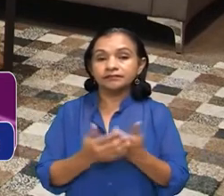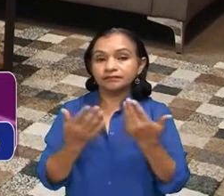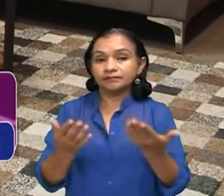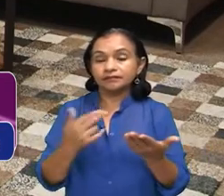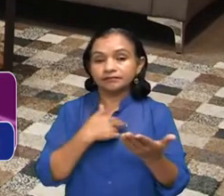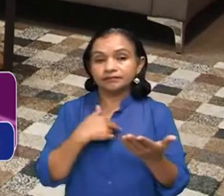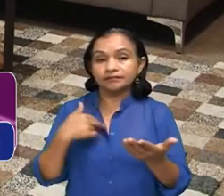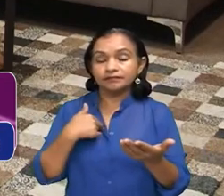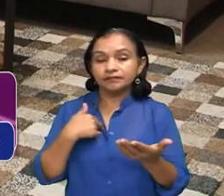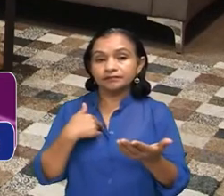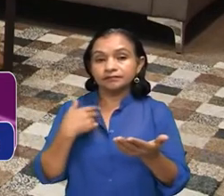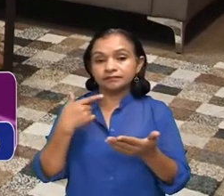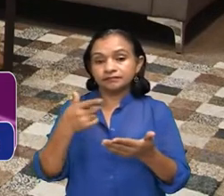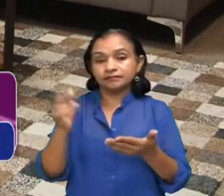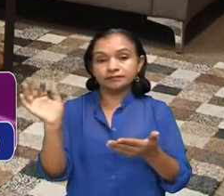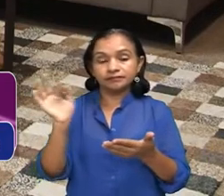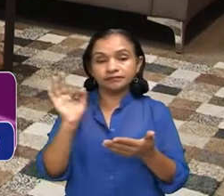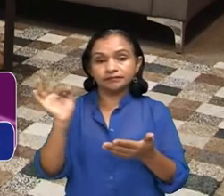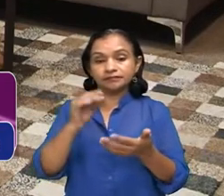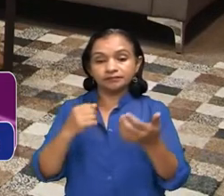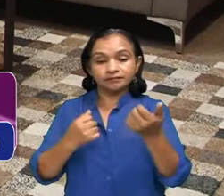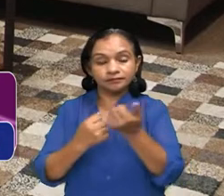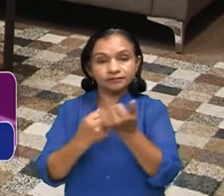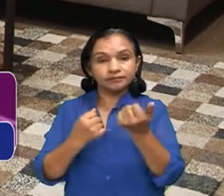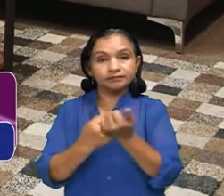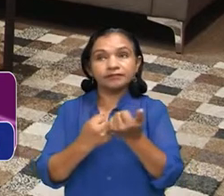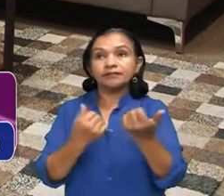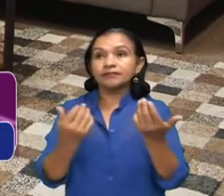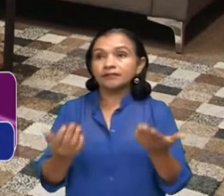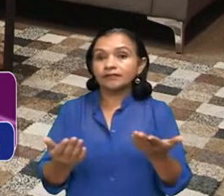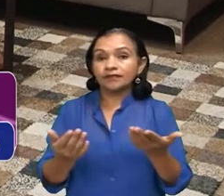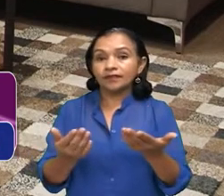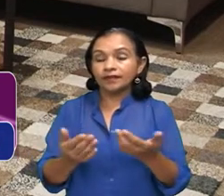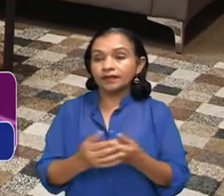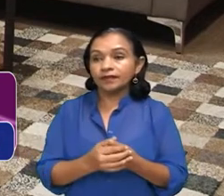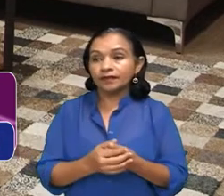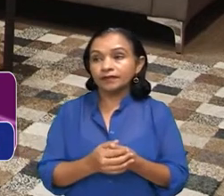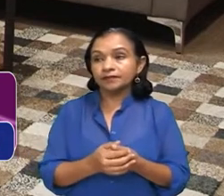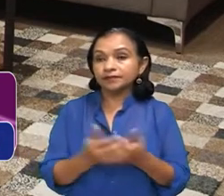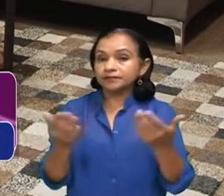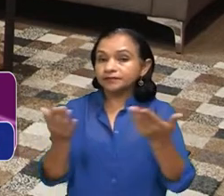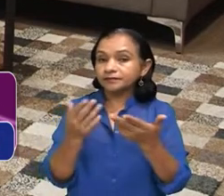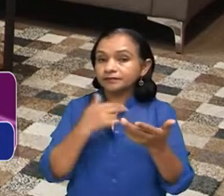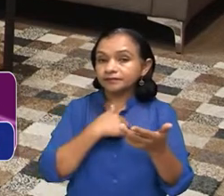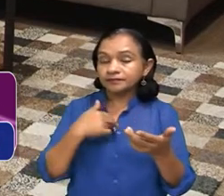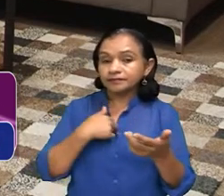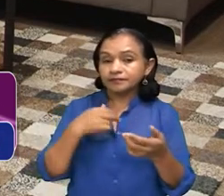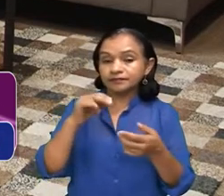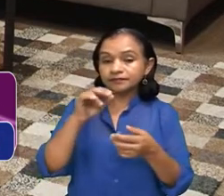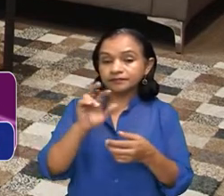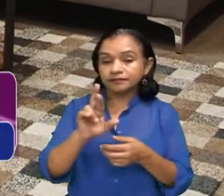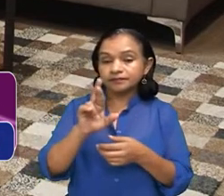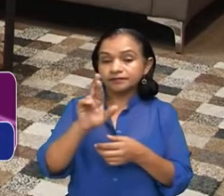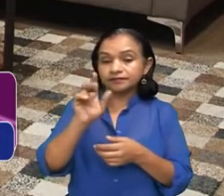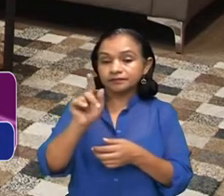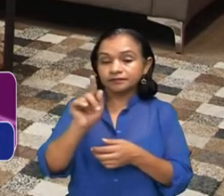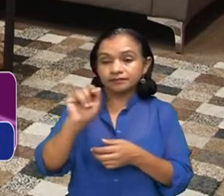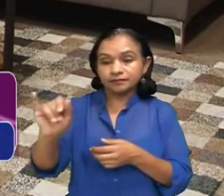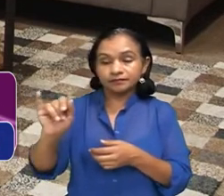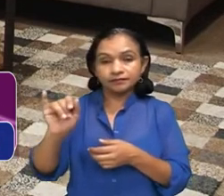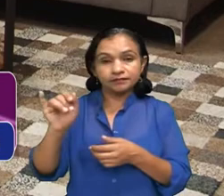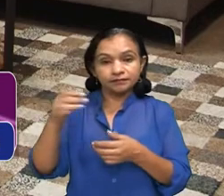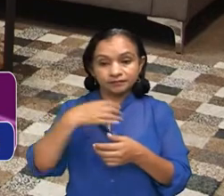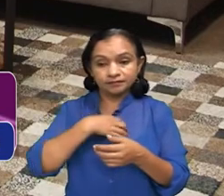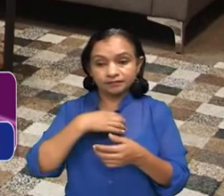estamos dando también ese tipo de asesoría, no solamente en el proceso de cómo tramitar en la RPI la marca,